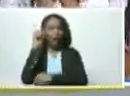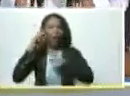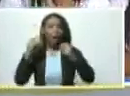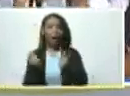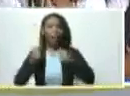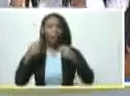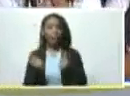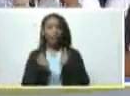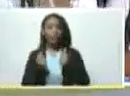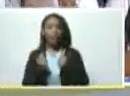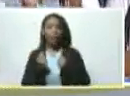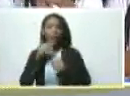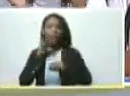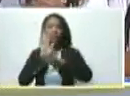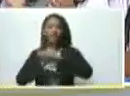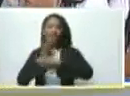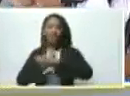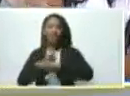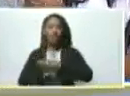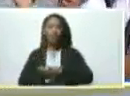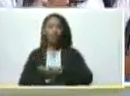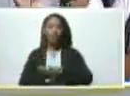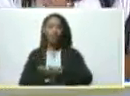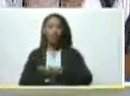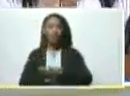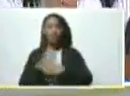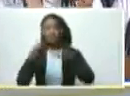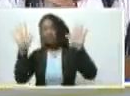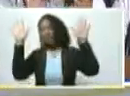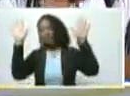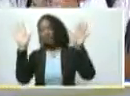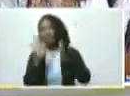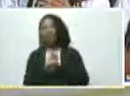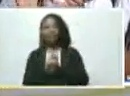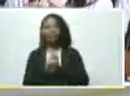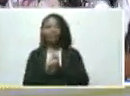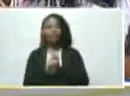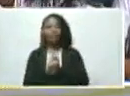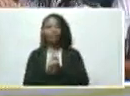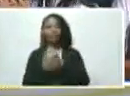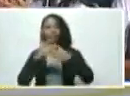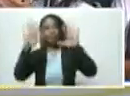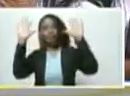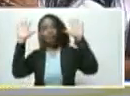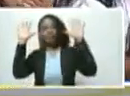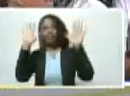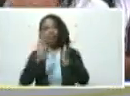activación y a su anuncio. ¡Naguará! ¡Naguará!